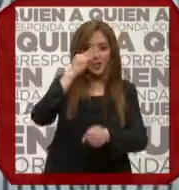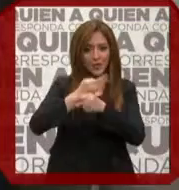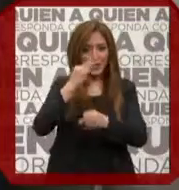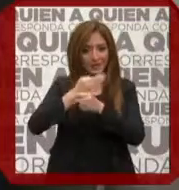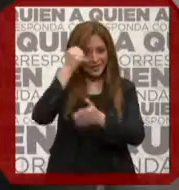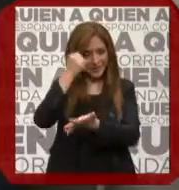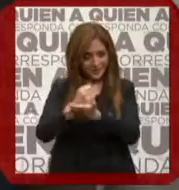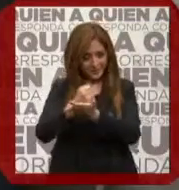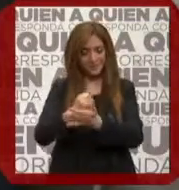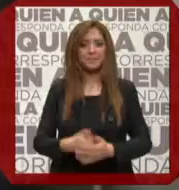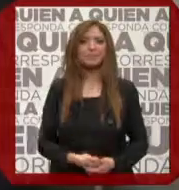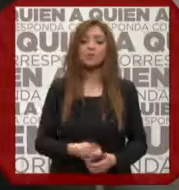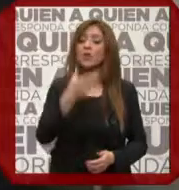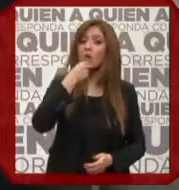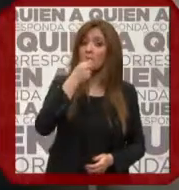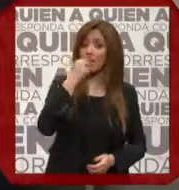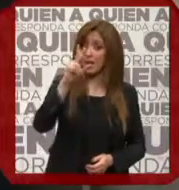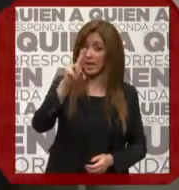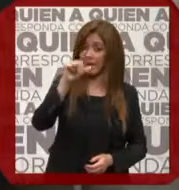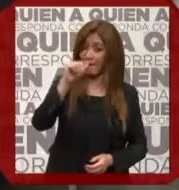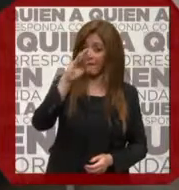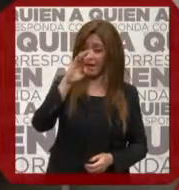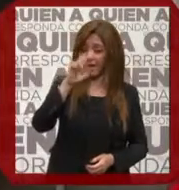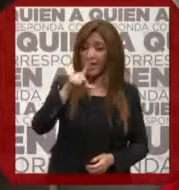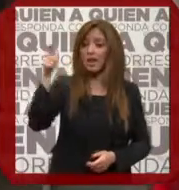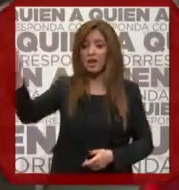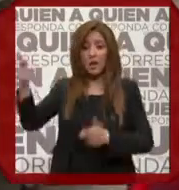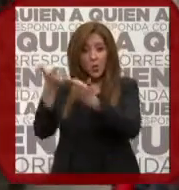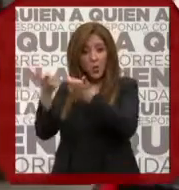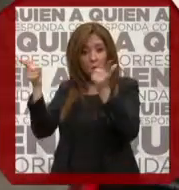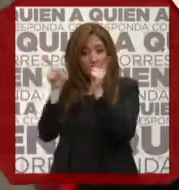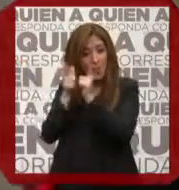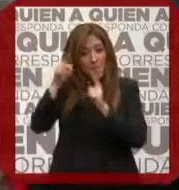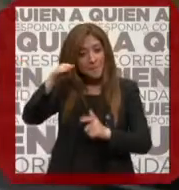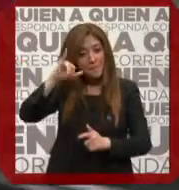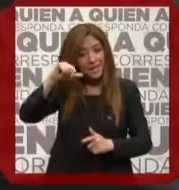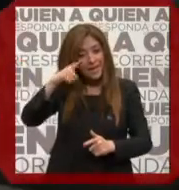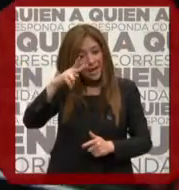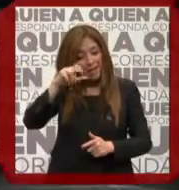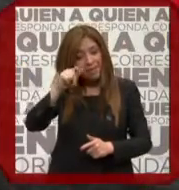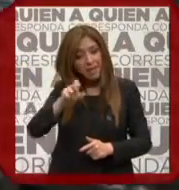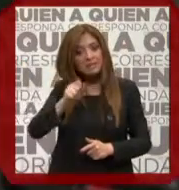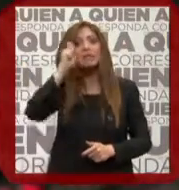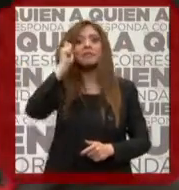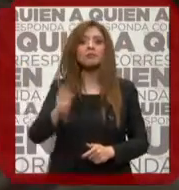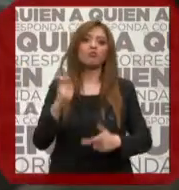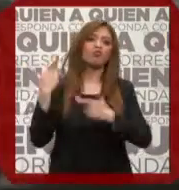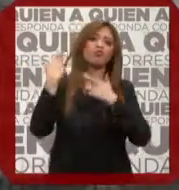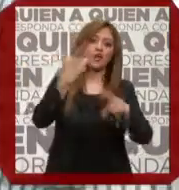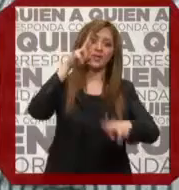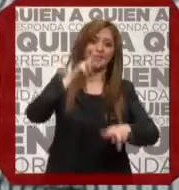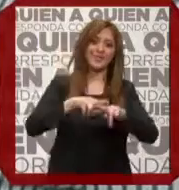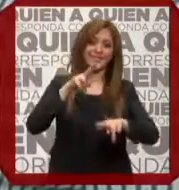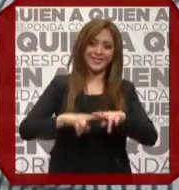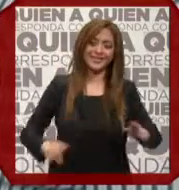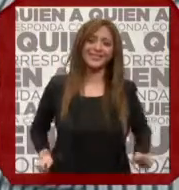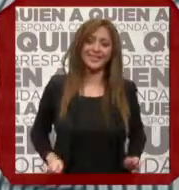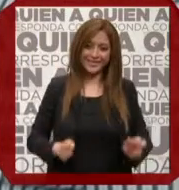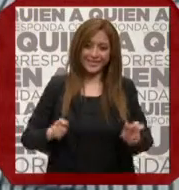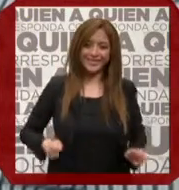ustedes. Rafael, con el apoyo del Club de Migrantes Espejo Chicago en Morelia, decidió apoyar y donar la silla de ruedas. Para